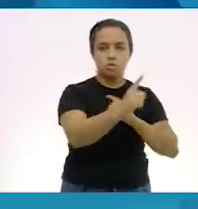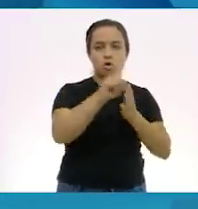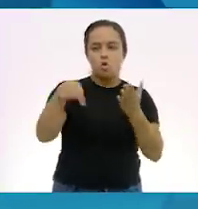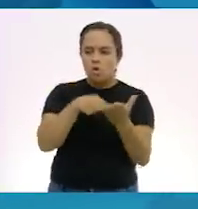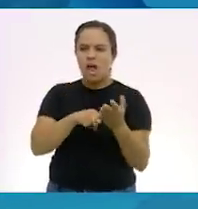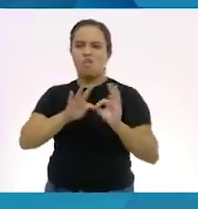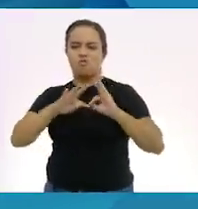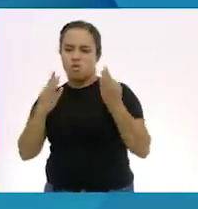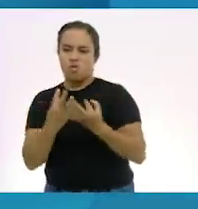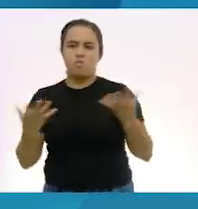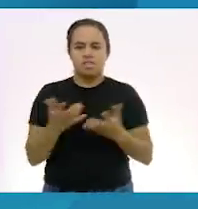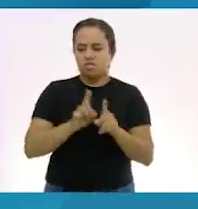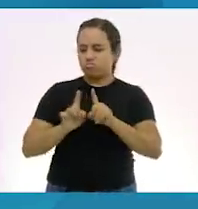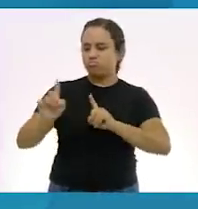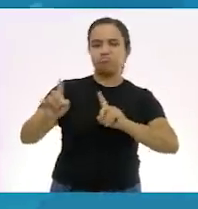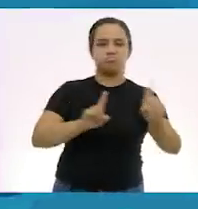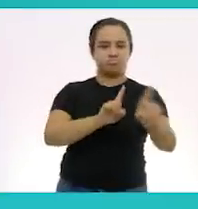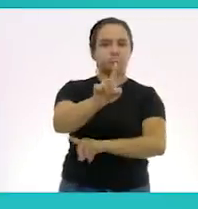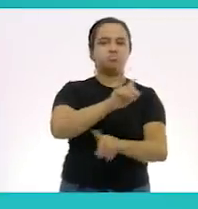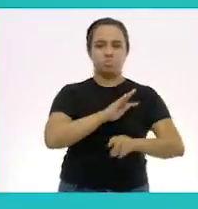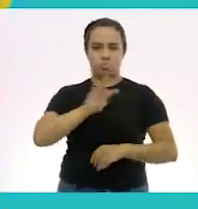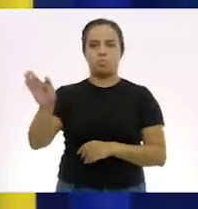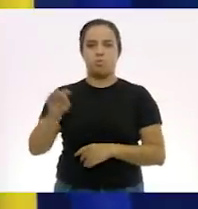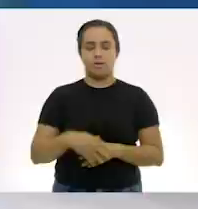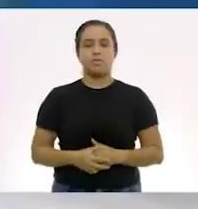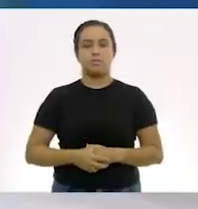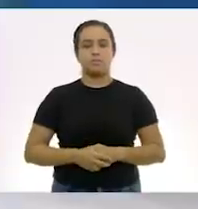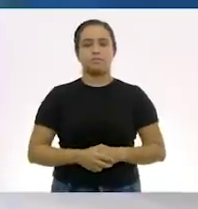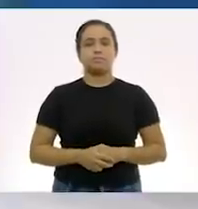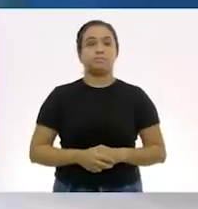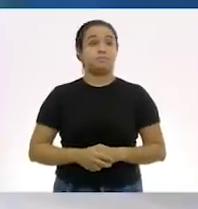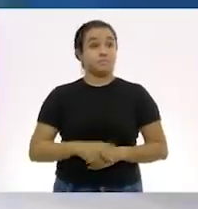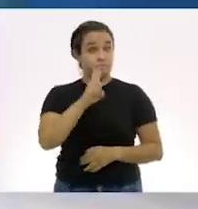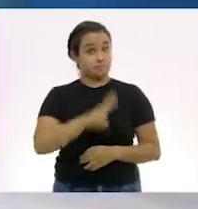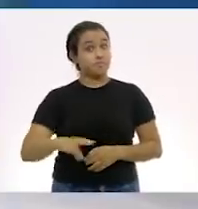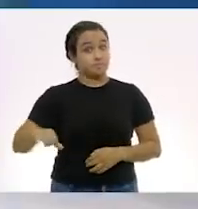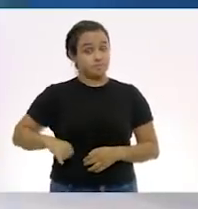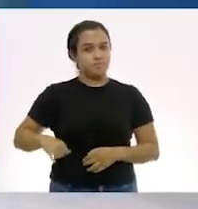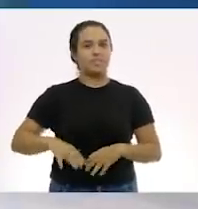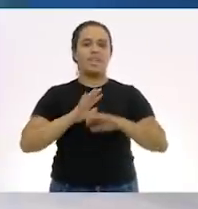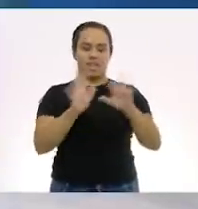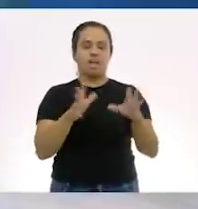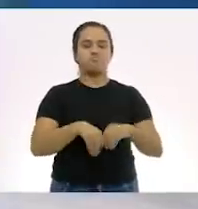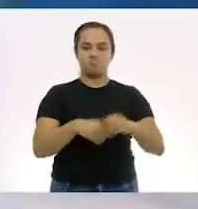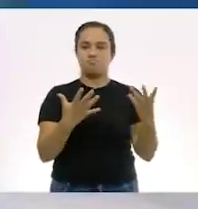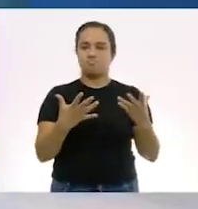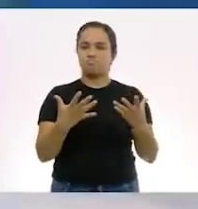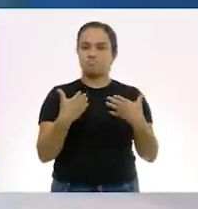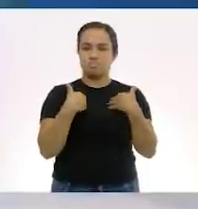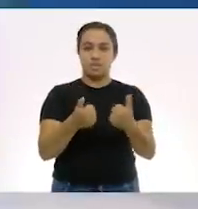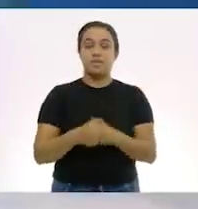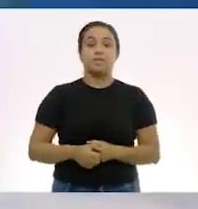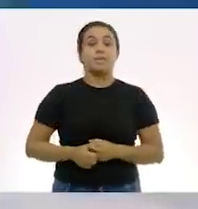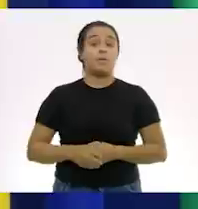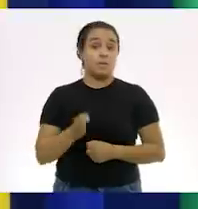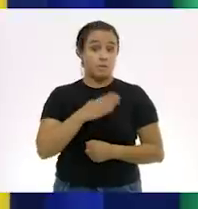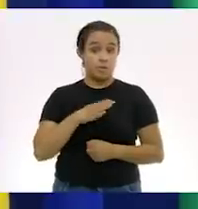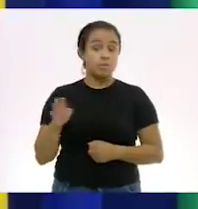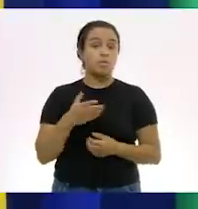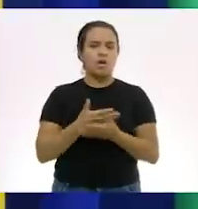Recordarás que el espacio parcial o quinesfera se define como el espacio que utilizamos sin desplazarnos y que ocupamos como personas.